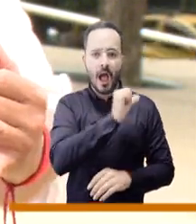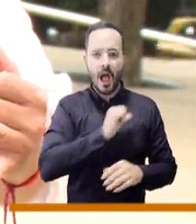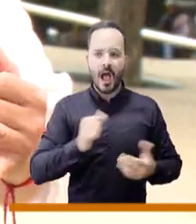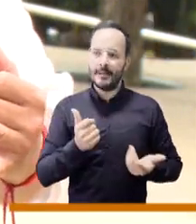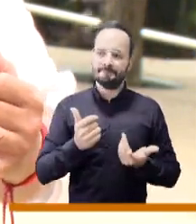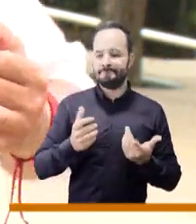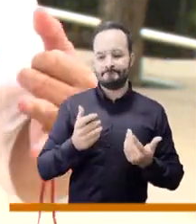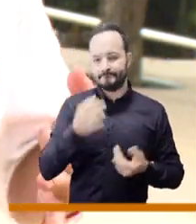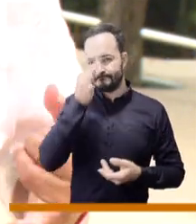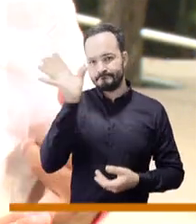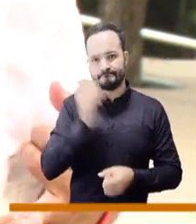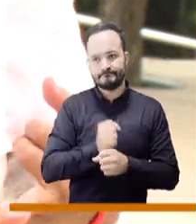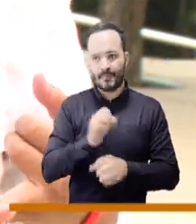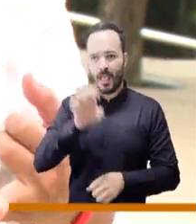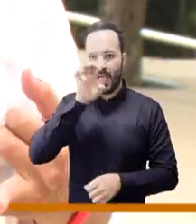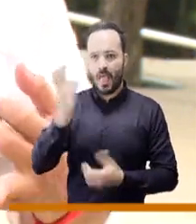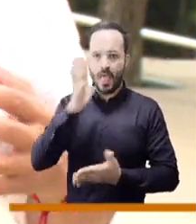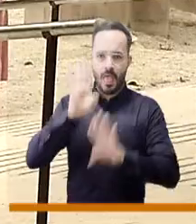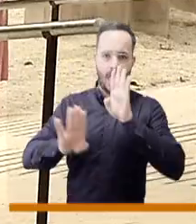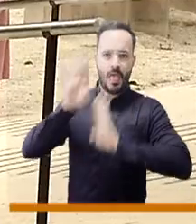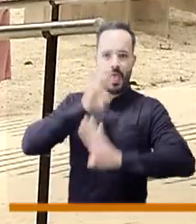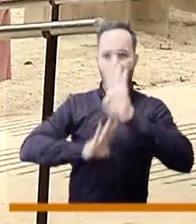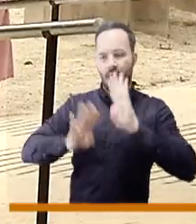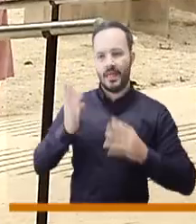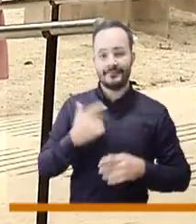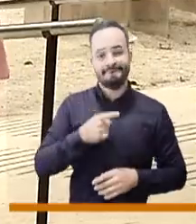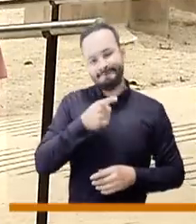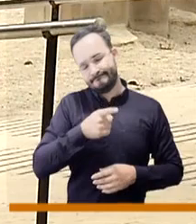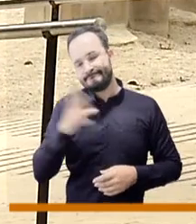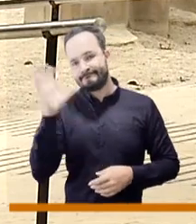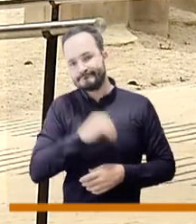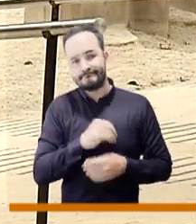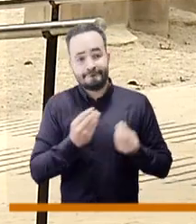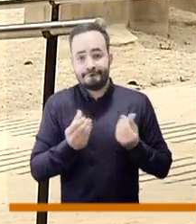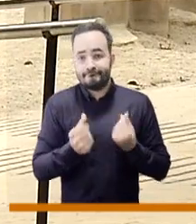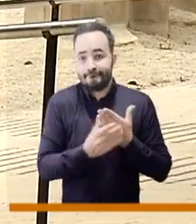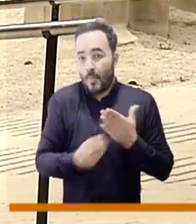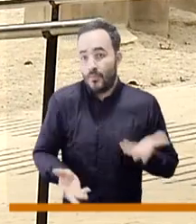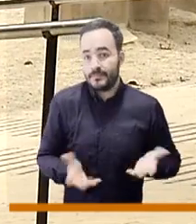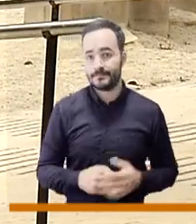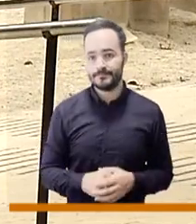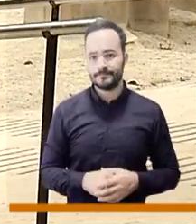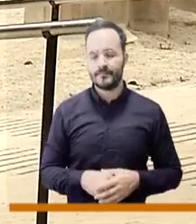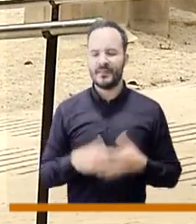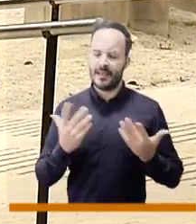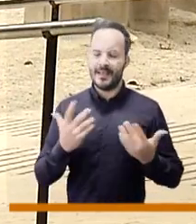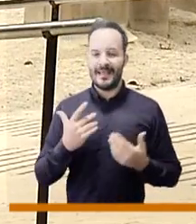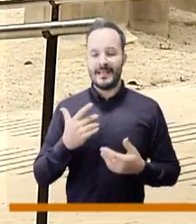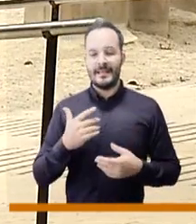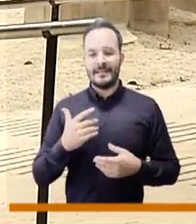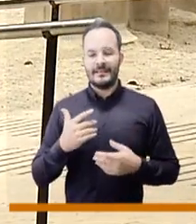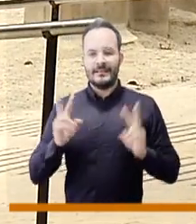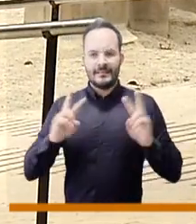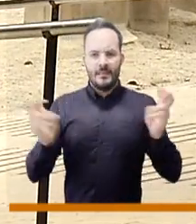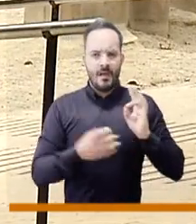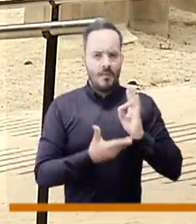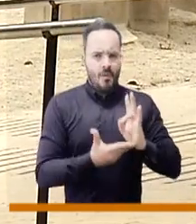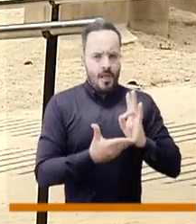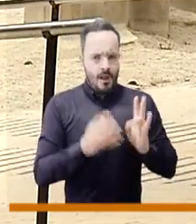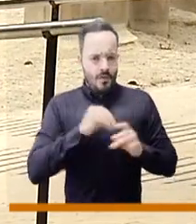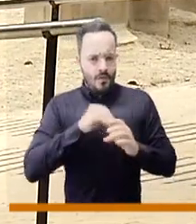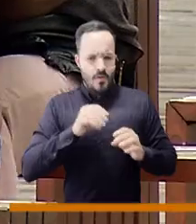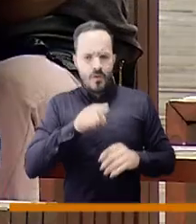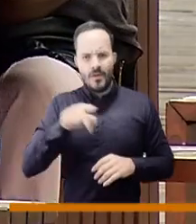tanto, empobrecidas. Cuando nosotras hablamos de la redistribución económica, que el modelo neoliberal